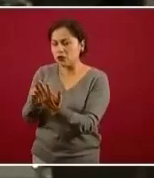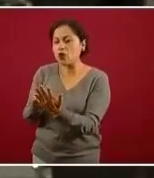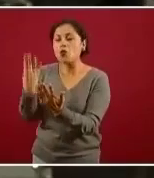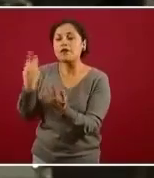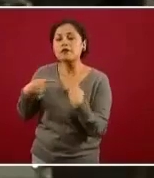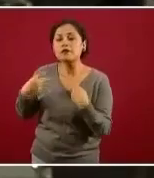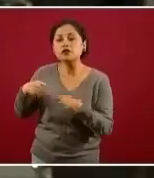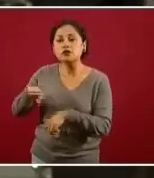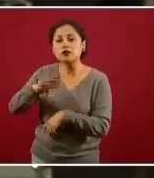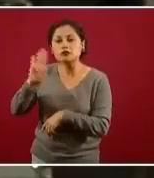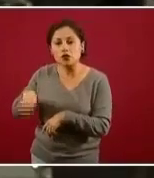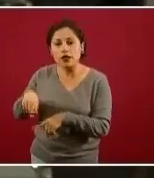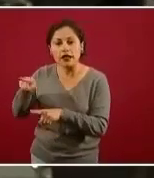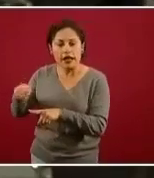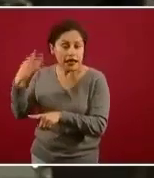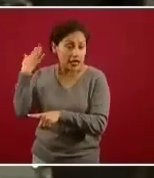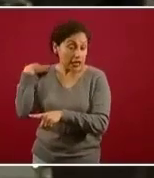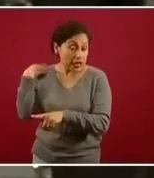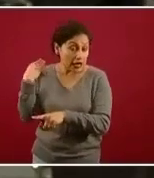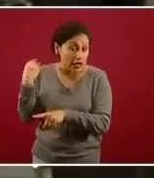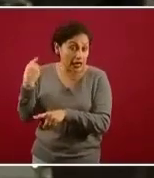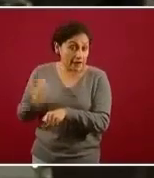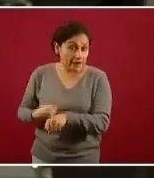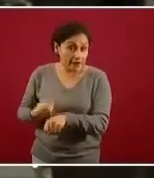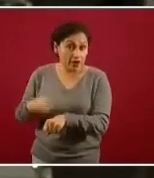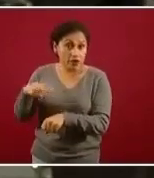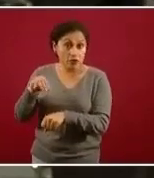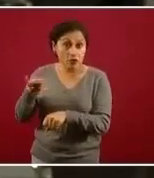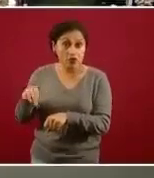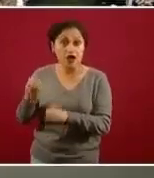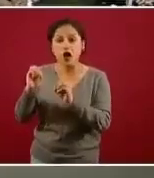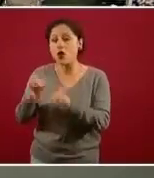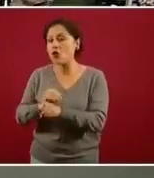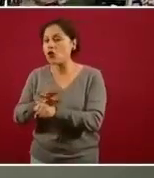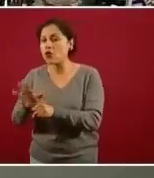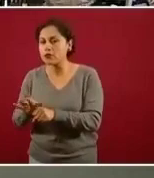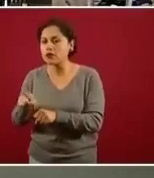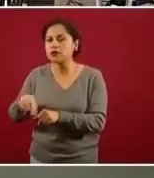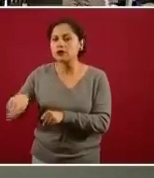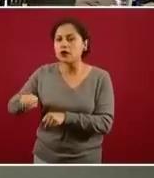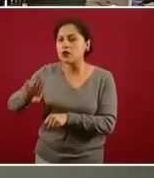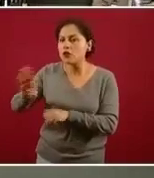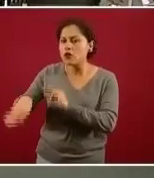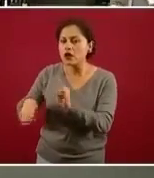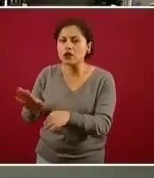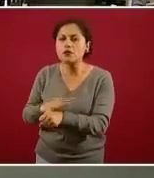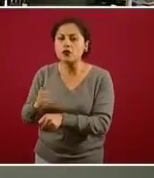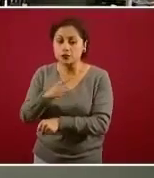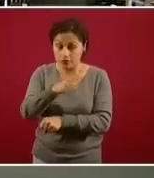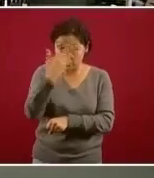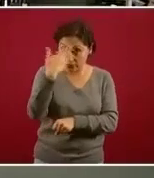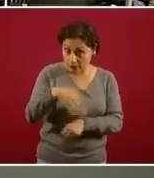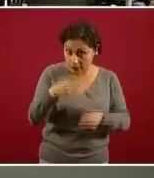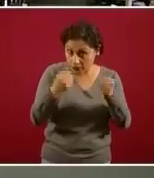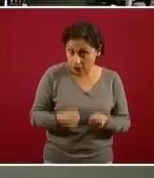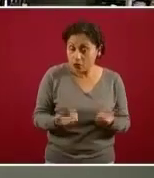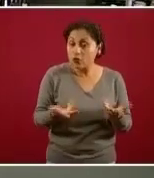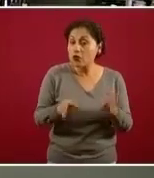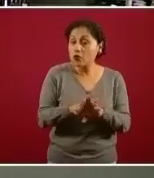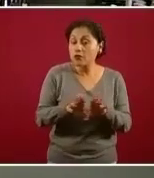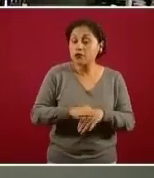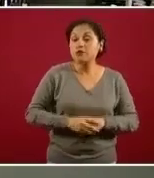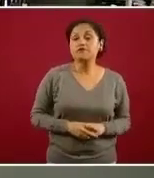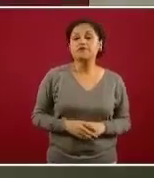se basaría esa certeza científicamente hablando, si nos puede hacer favor de responder. Con mucho gusto. Gracias por la pregunta, gracias, porque es muy